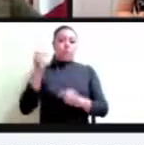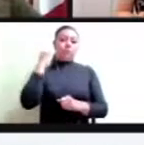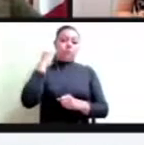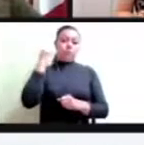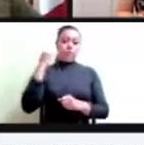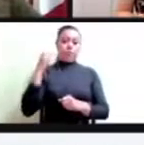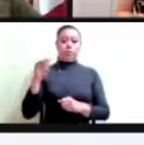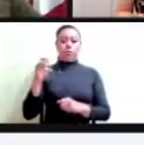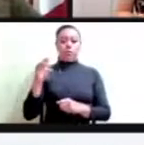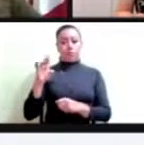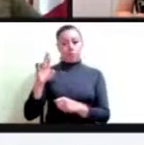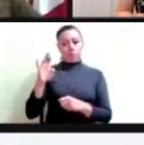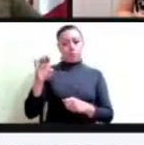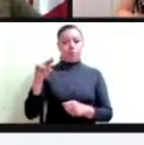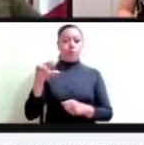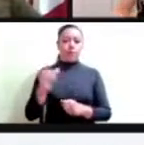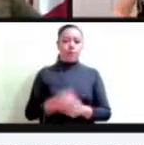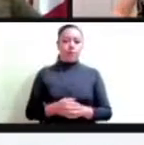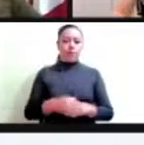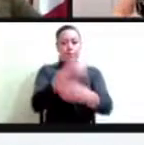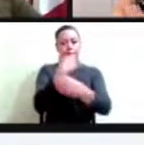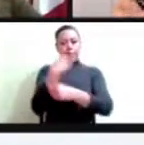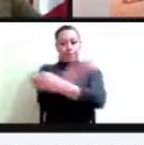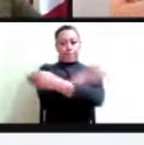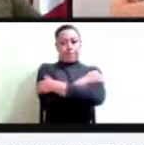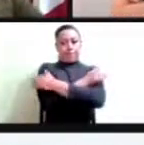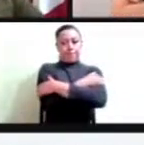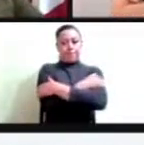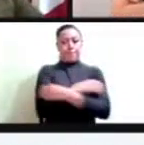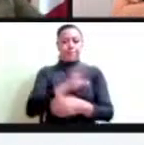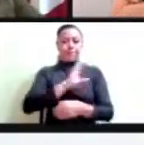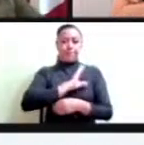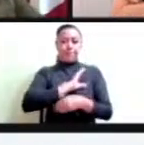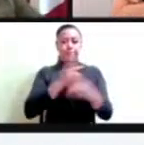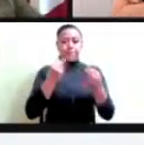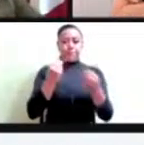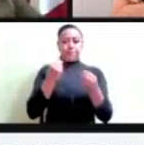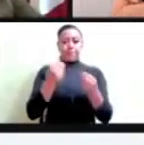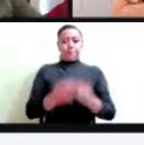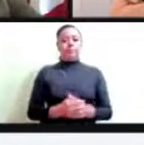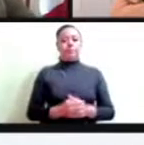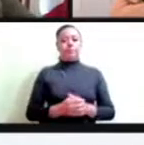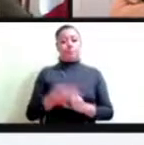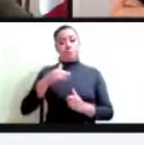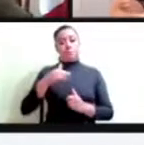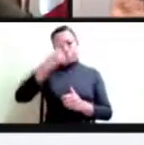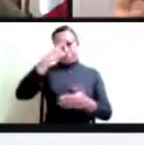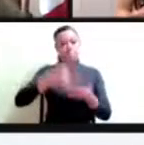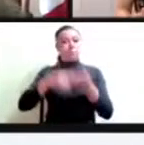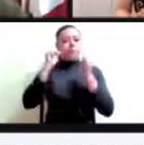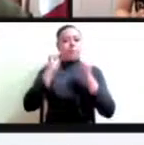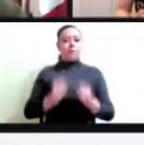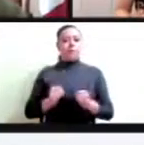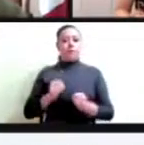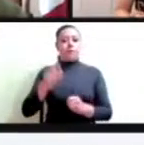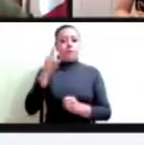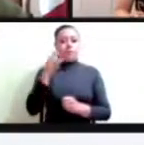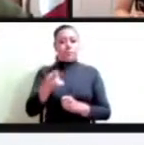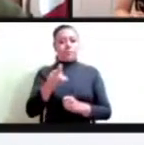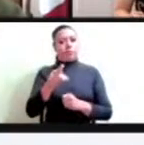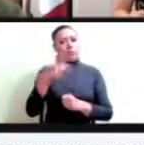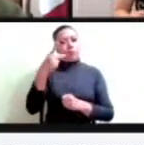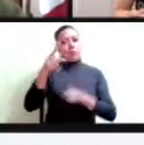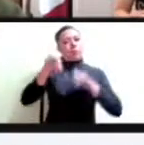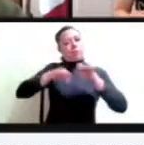Te abrazo con mucho cariño y estoy segura que vas a hacer un gran trabajo en